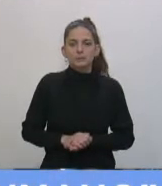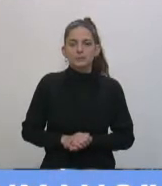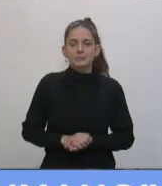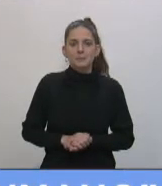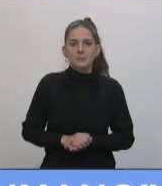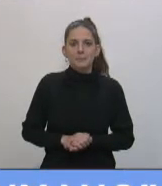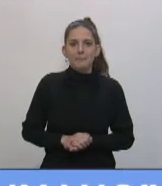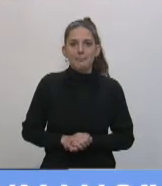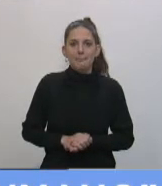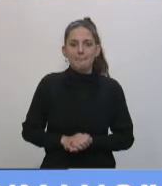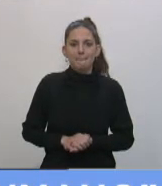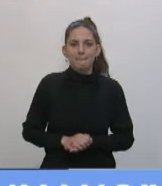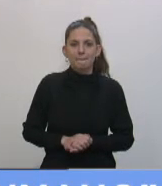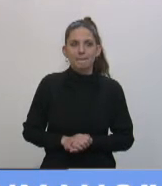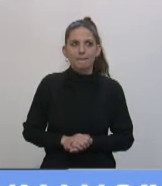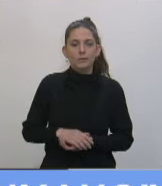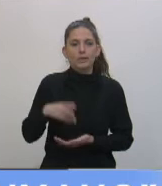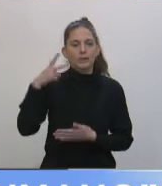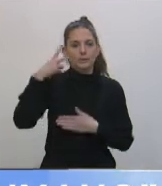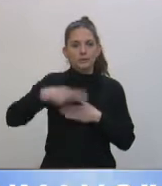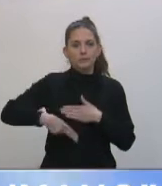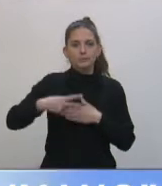Efectivamente, voy a referirme al orden del día